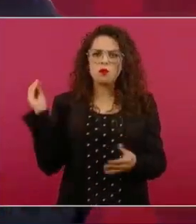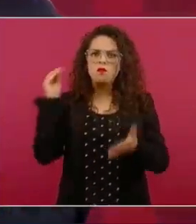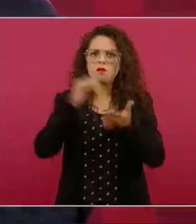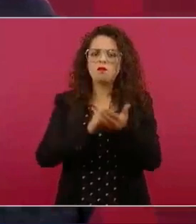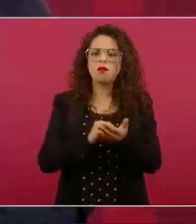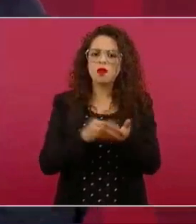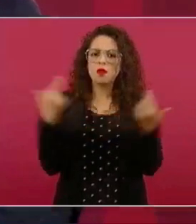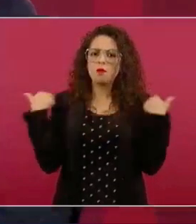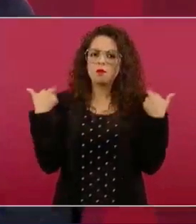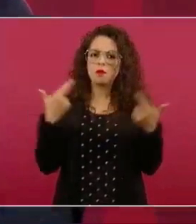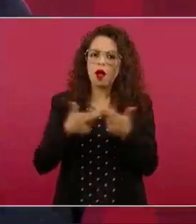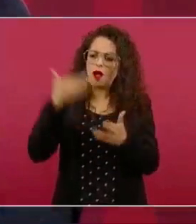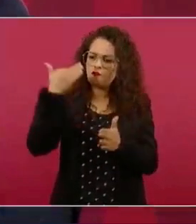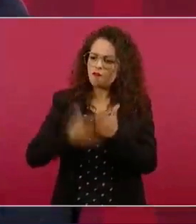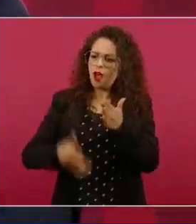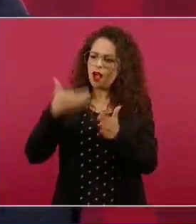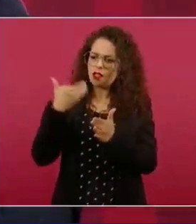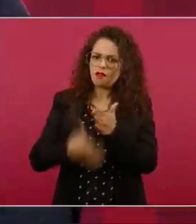a clase.